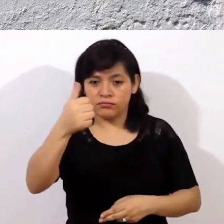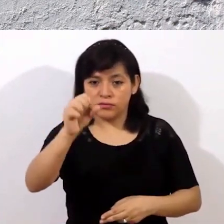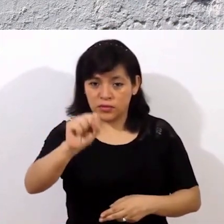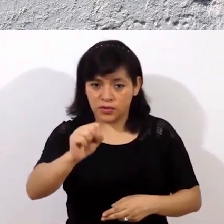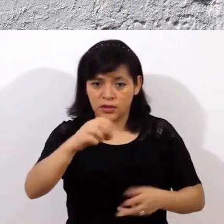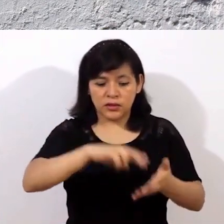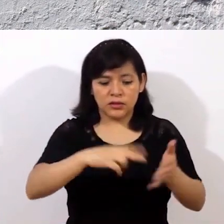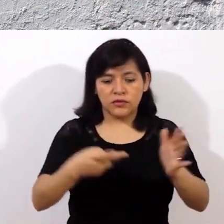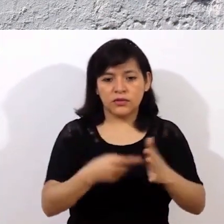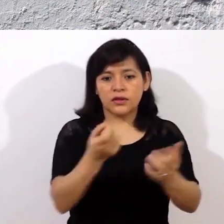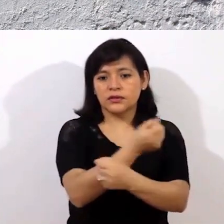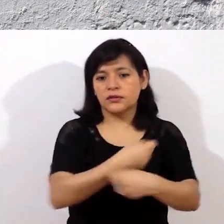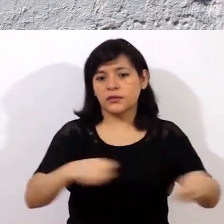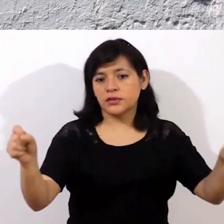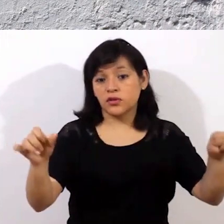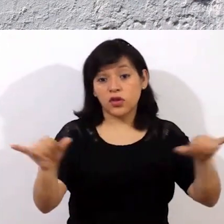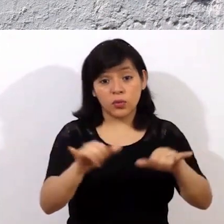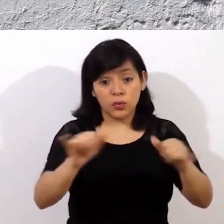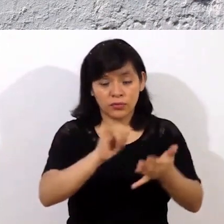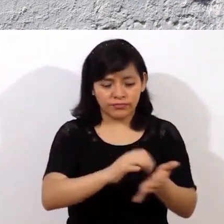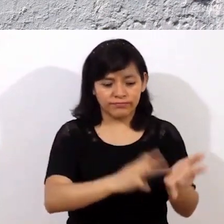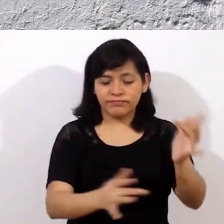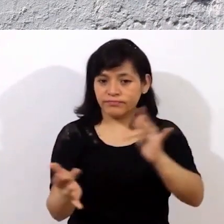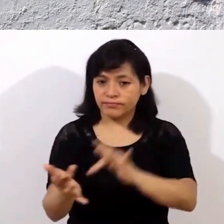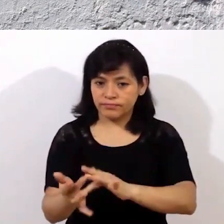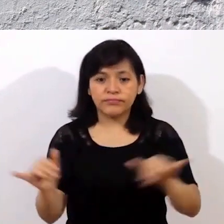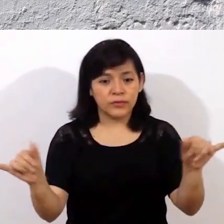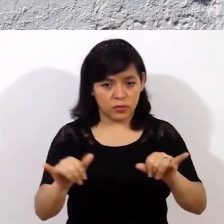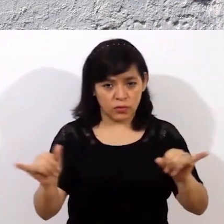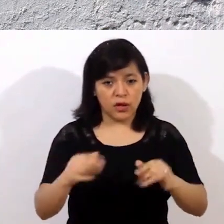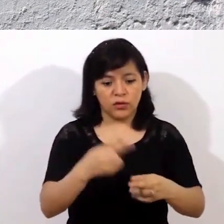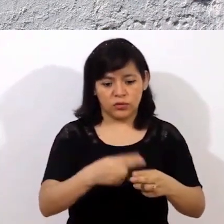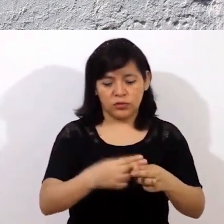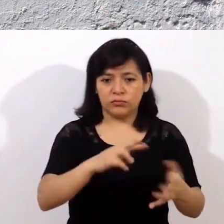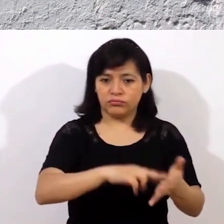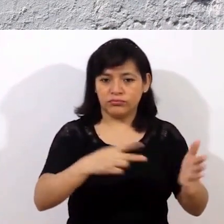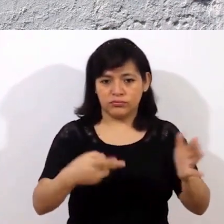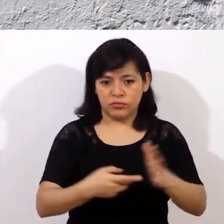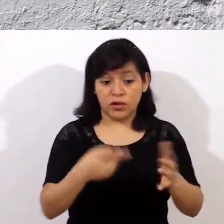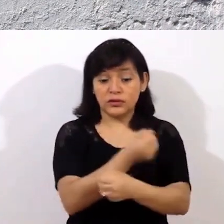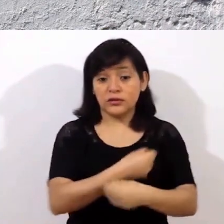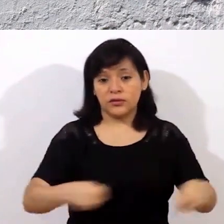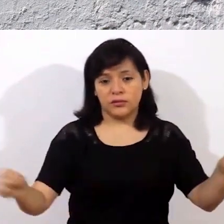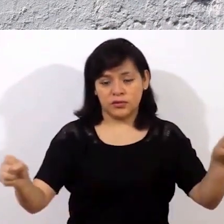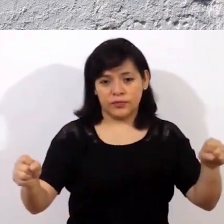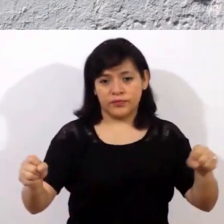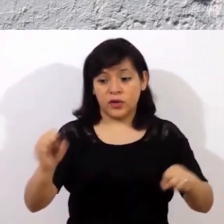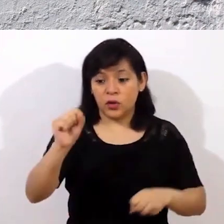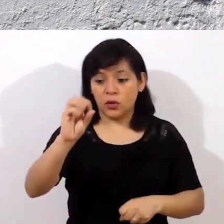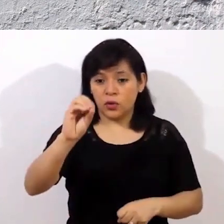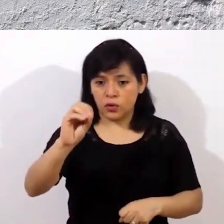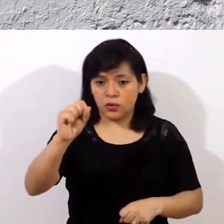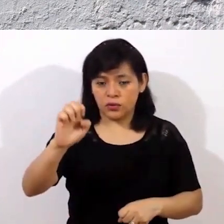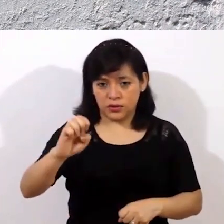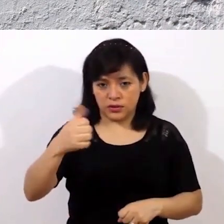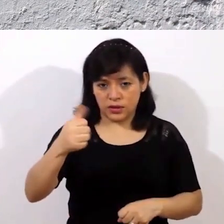Oseas, esa palabra significa salvación, lo mismo que Josué, lo mismo también que Jesús. Oseas, el profeta,